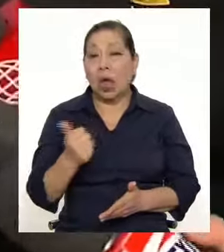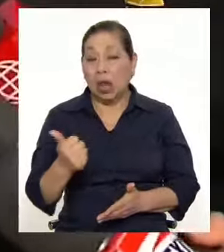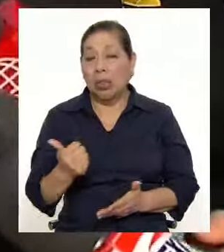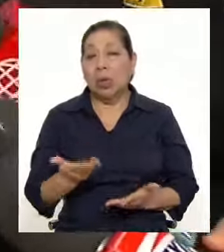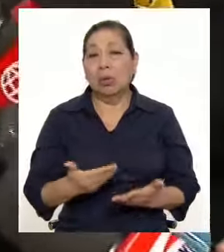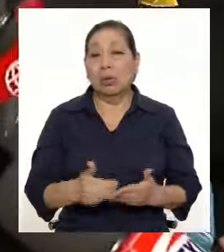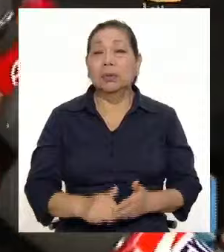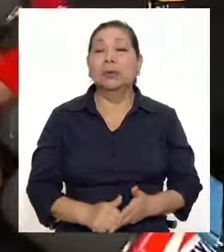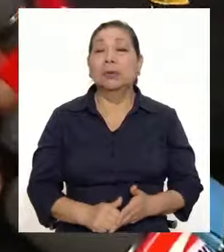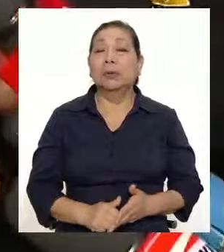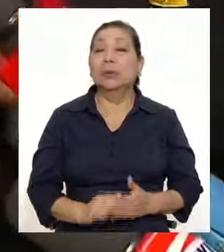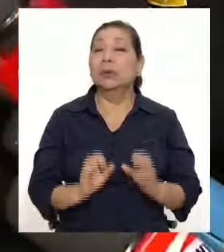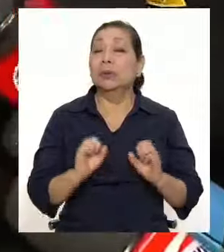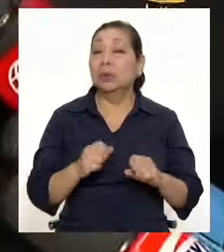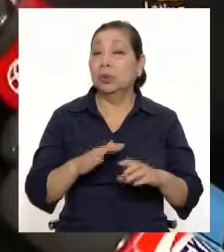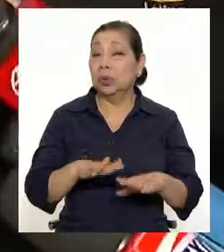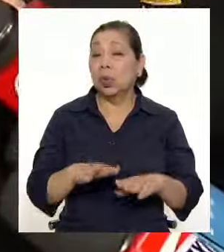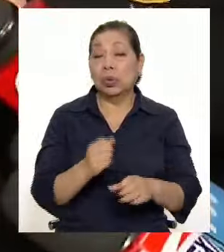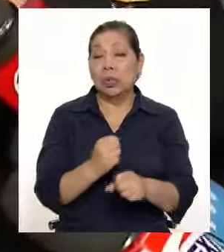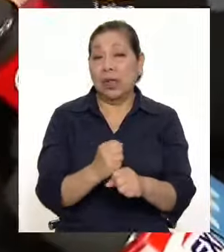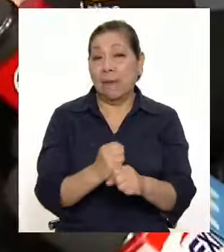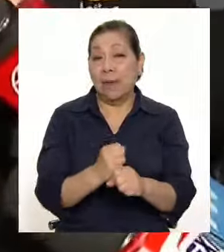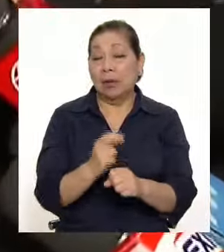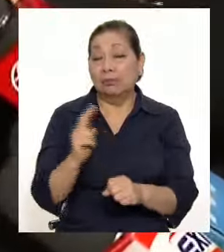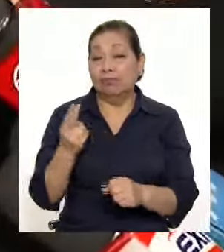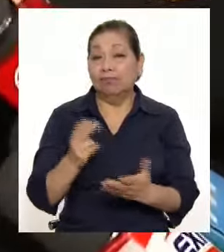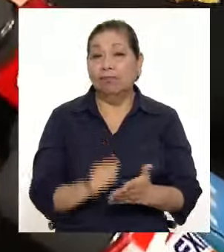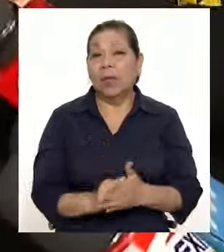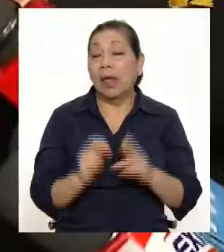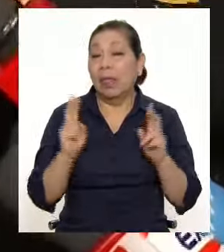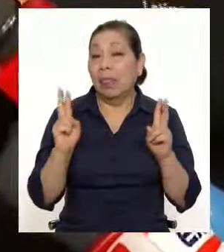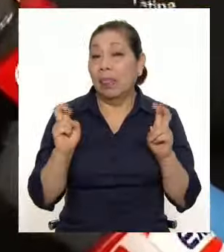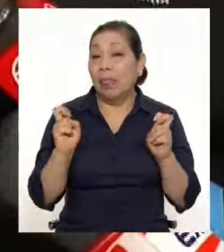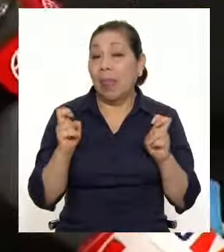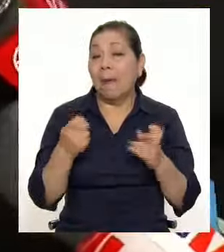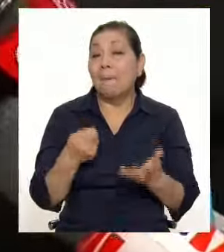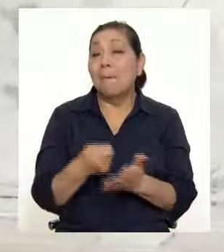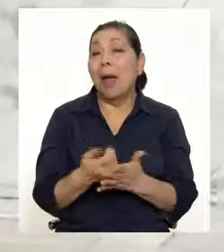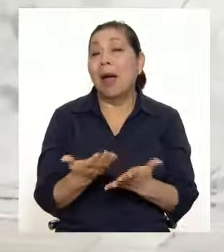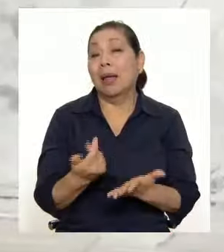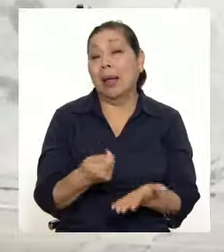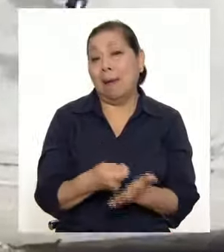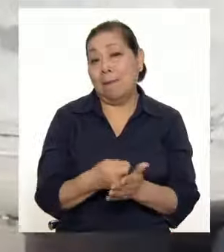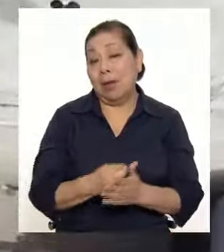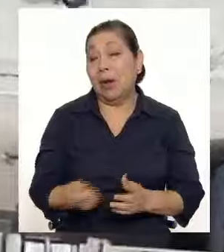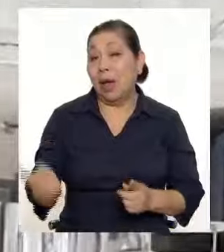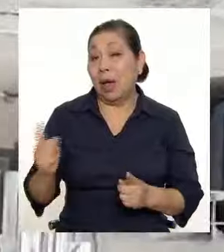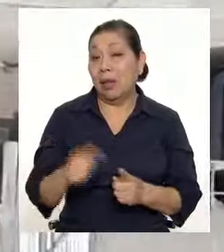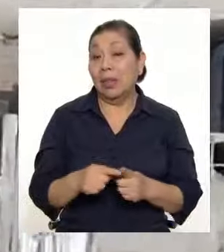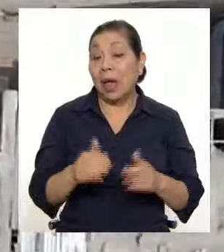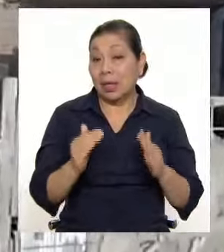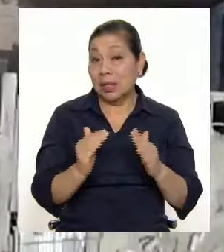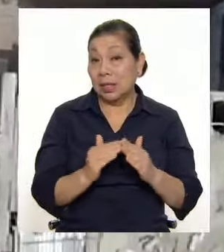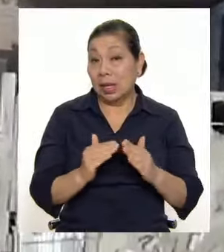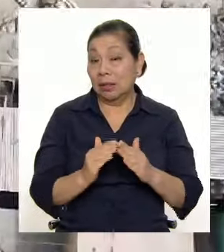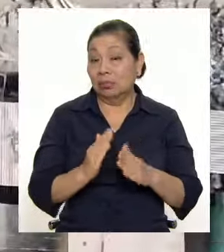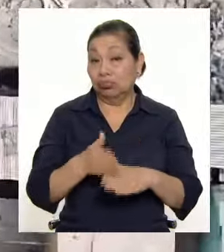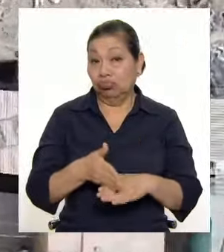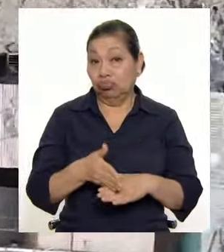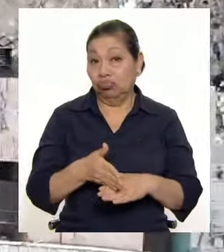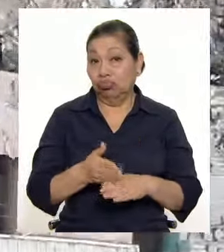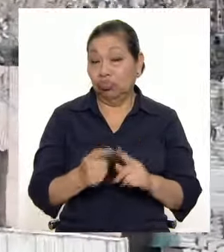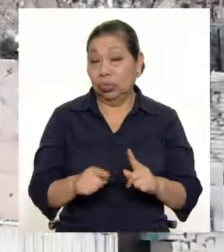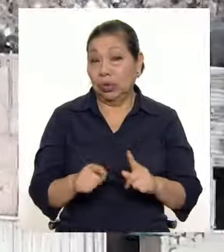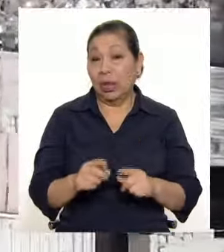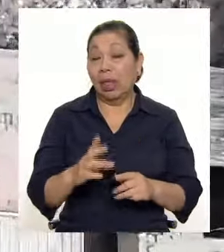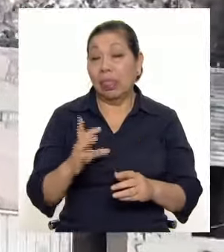en la cual estarían realizando sus actividades criminales en temas extorsivos. Hasta estos inmuebles llegaron los